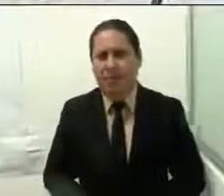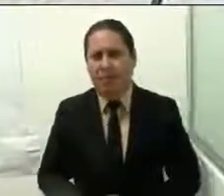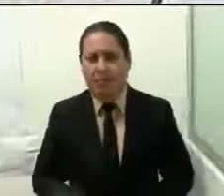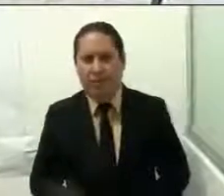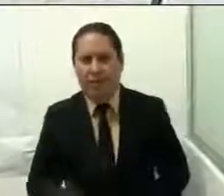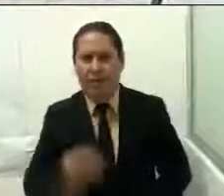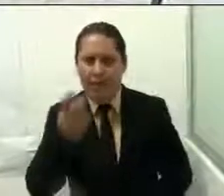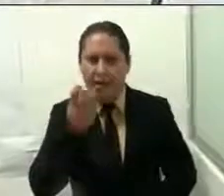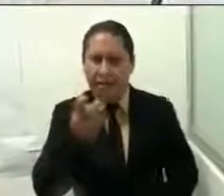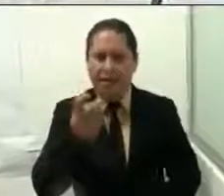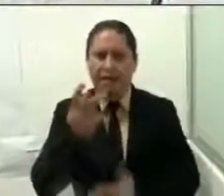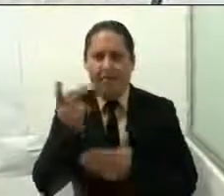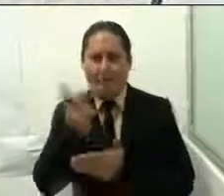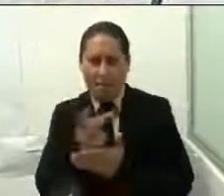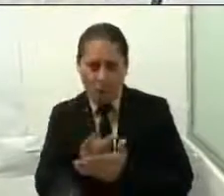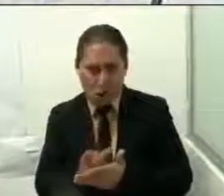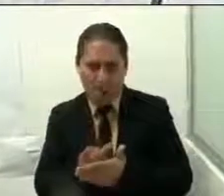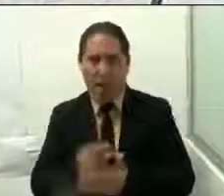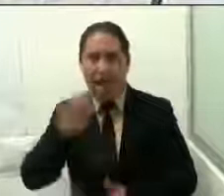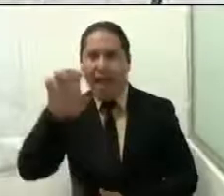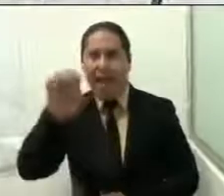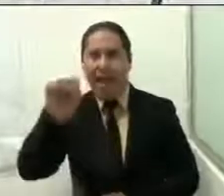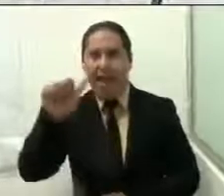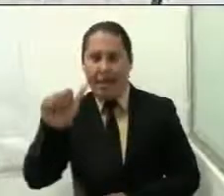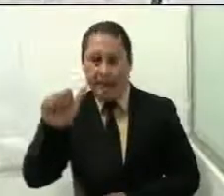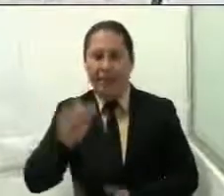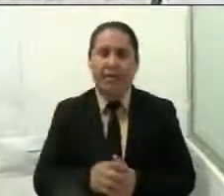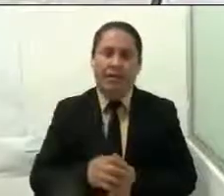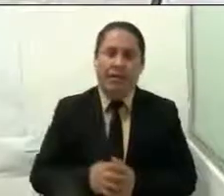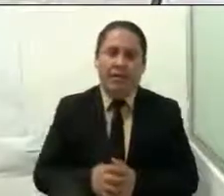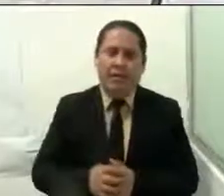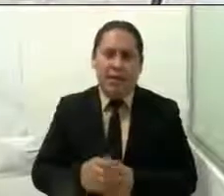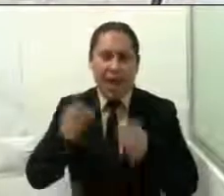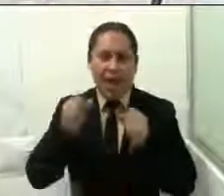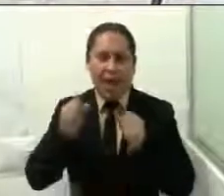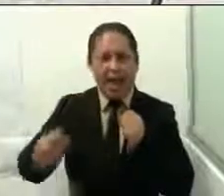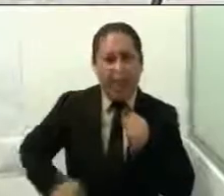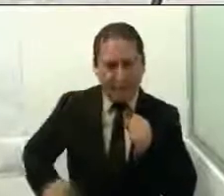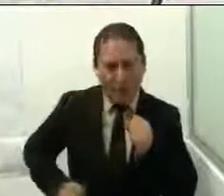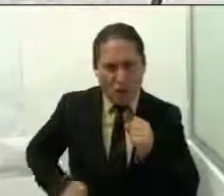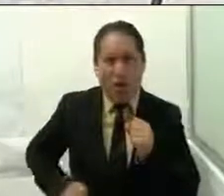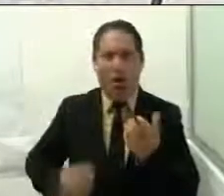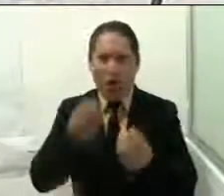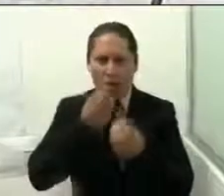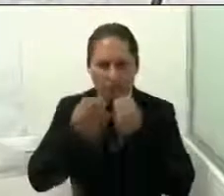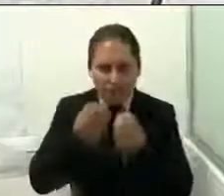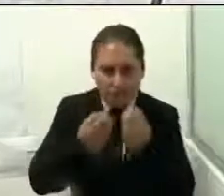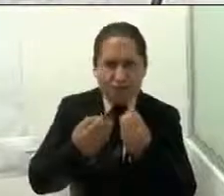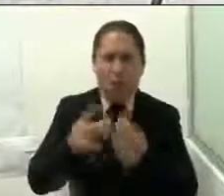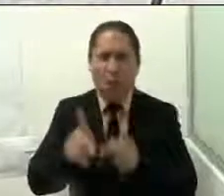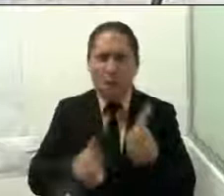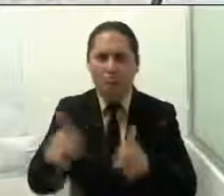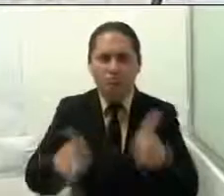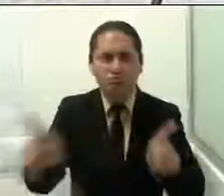proyectos productivos el proyecto de seguridad alimentaria para zonas rurales articula